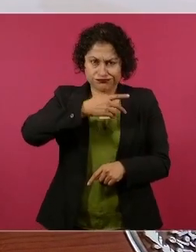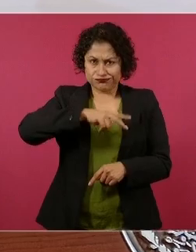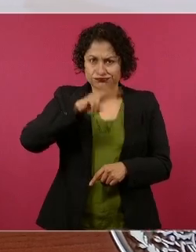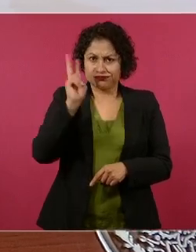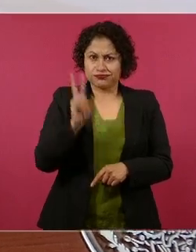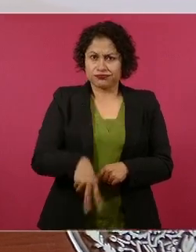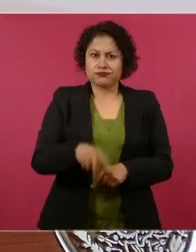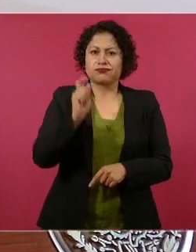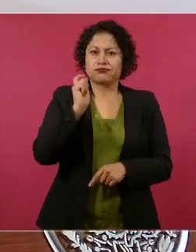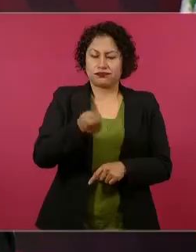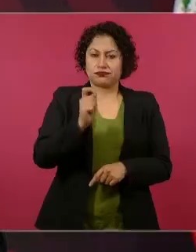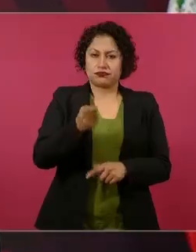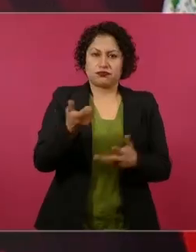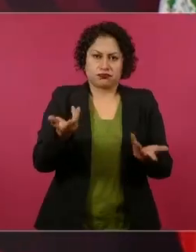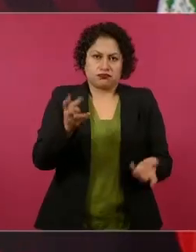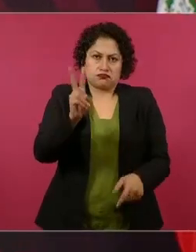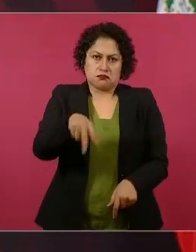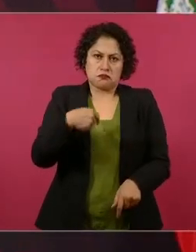En lo que no creo.